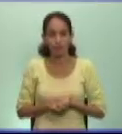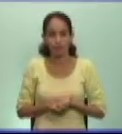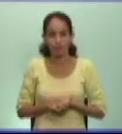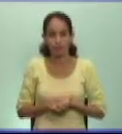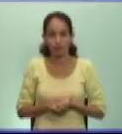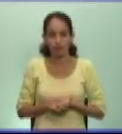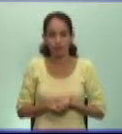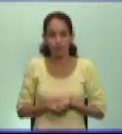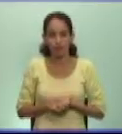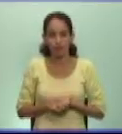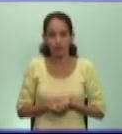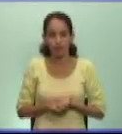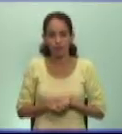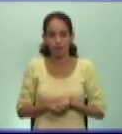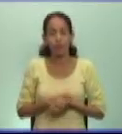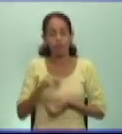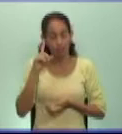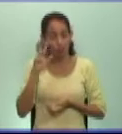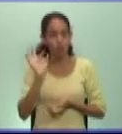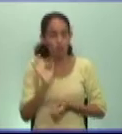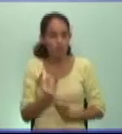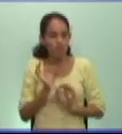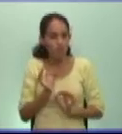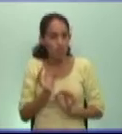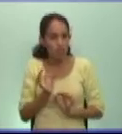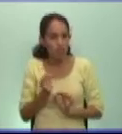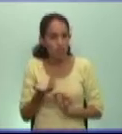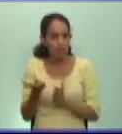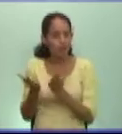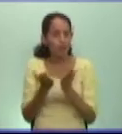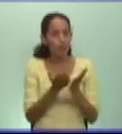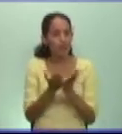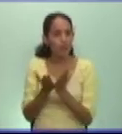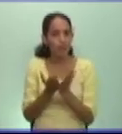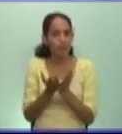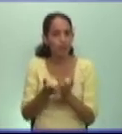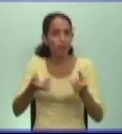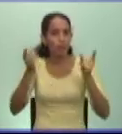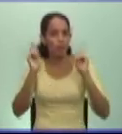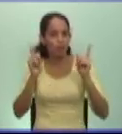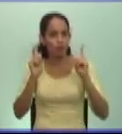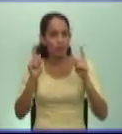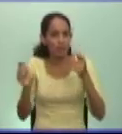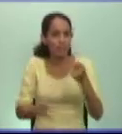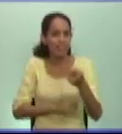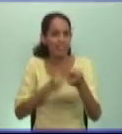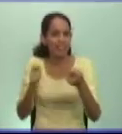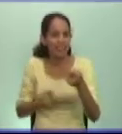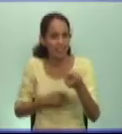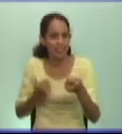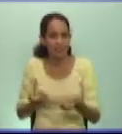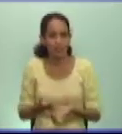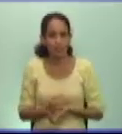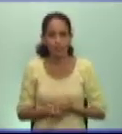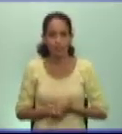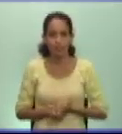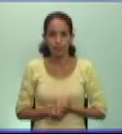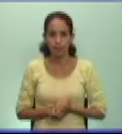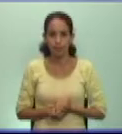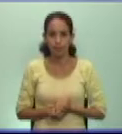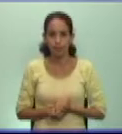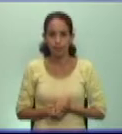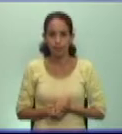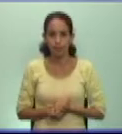bueno, recuerden siempre que hablamos en estos términos de las bombas atómicas, la política de Guerra Fría. Hasta ese momento Estados Unidos